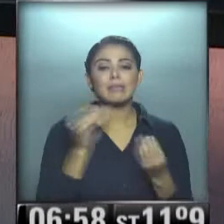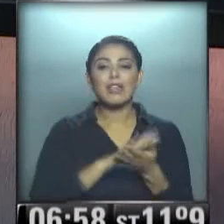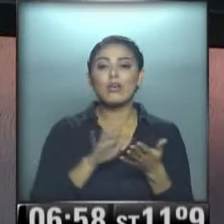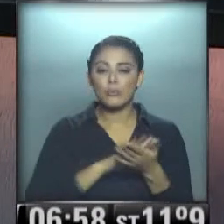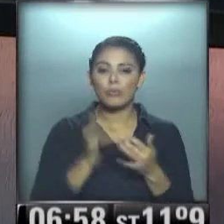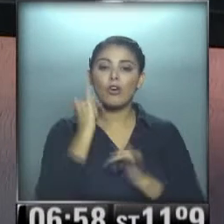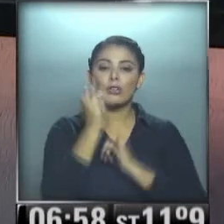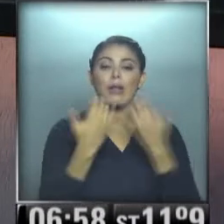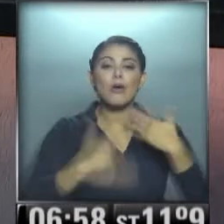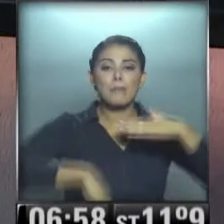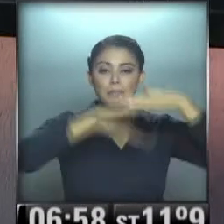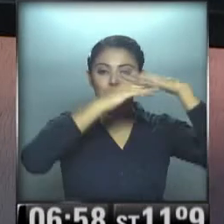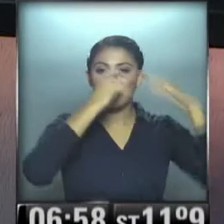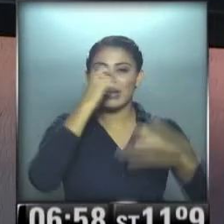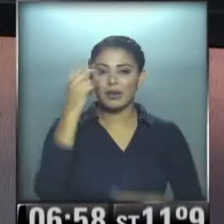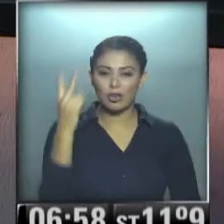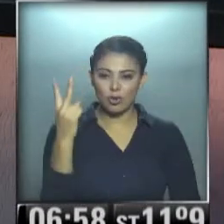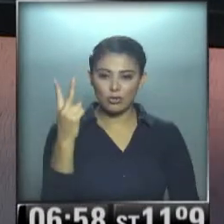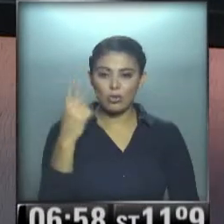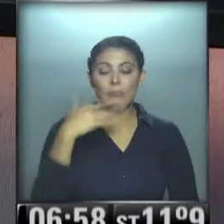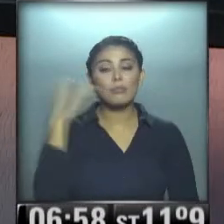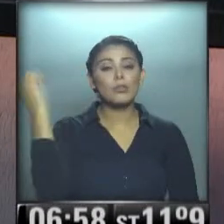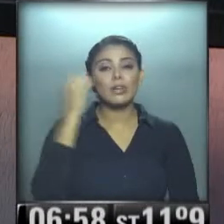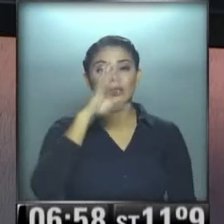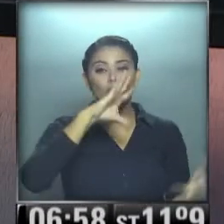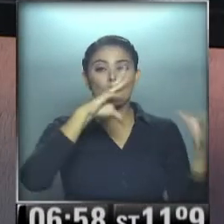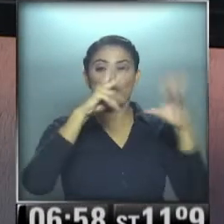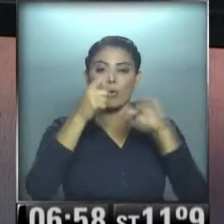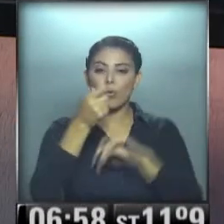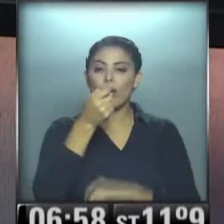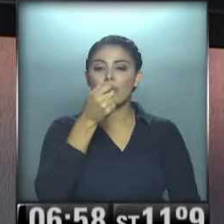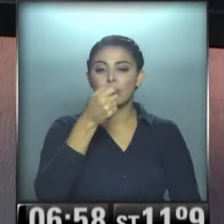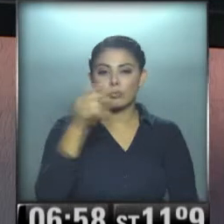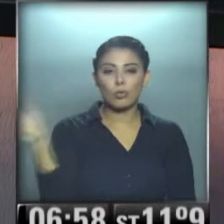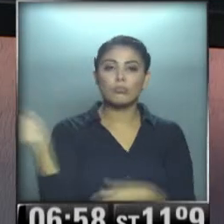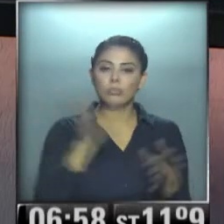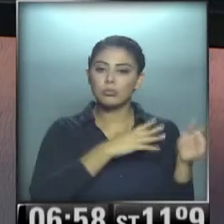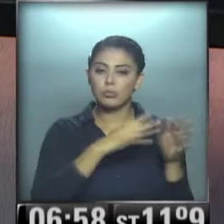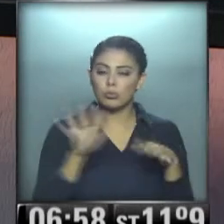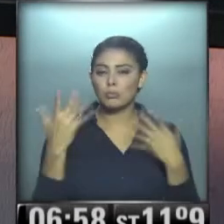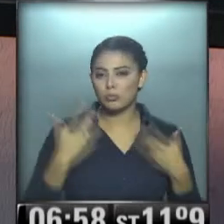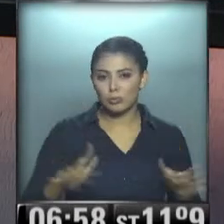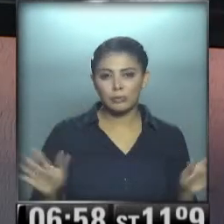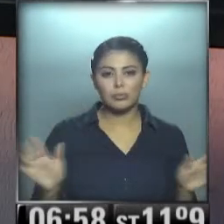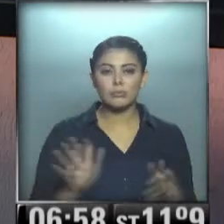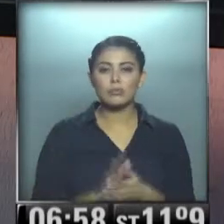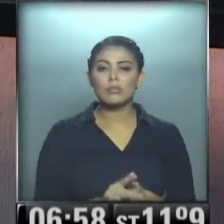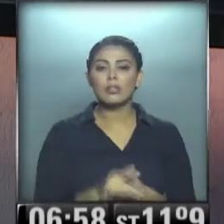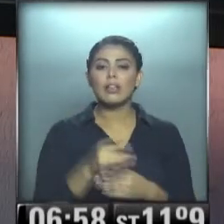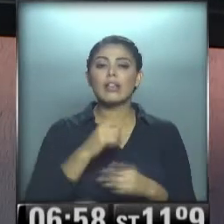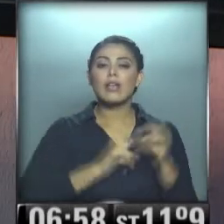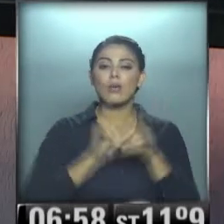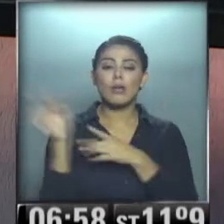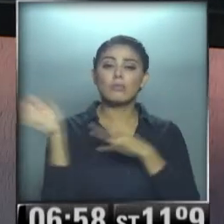de Buenos Aires, la máxima 22, para destacar el cielo parcialmente nublado y vientos moderados a regulares del norte con